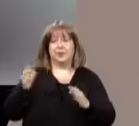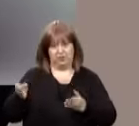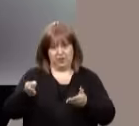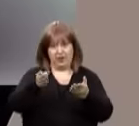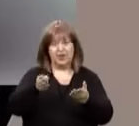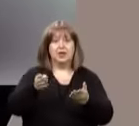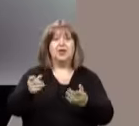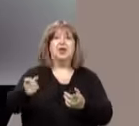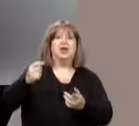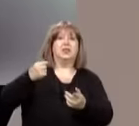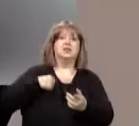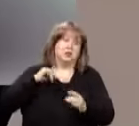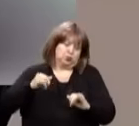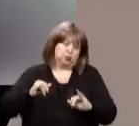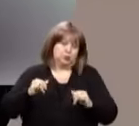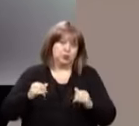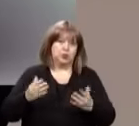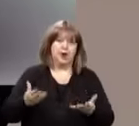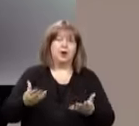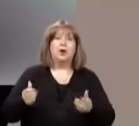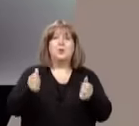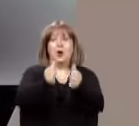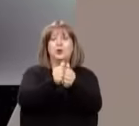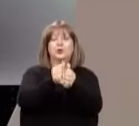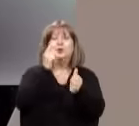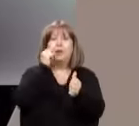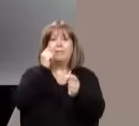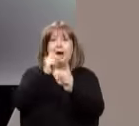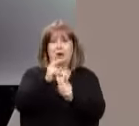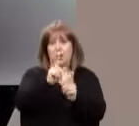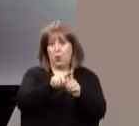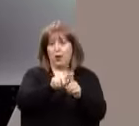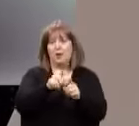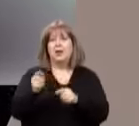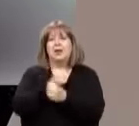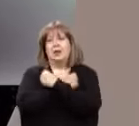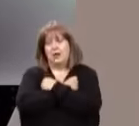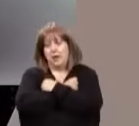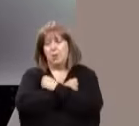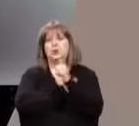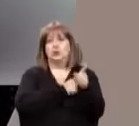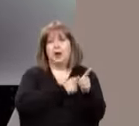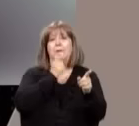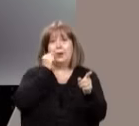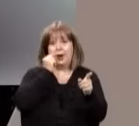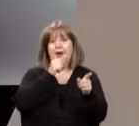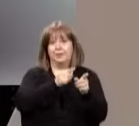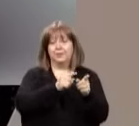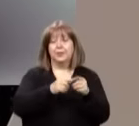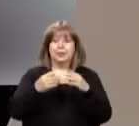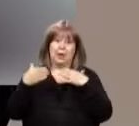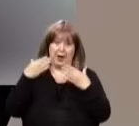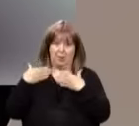Y él me había dicho que bueno, porque quería estar con su papá también, porque lo quería mucho a su papá.